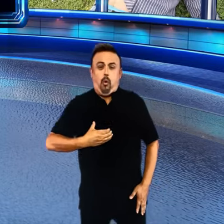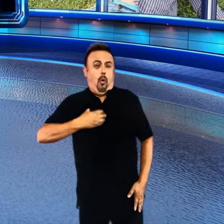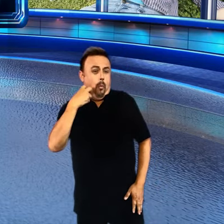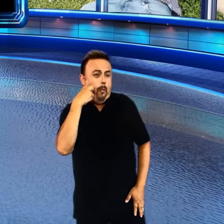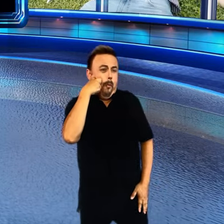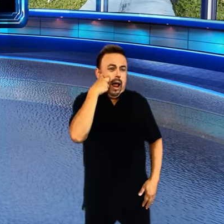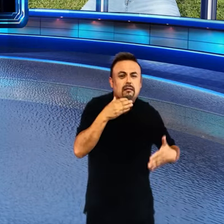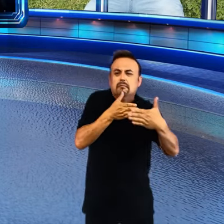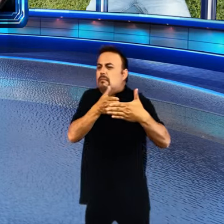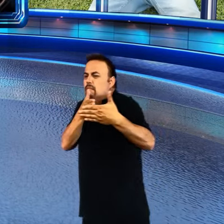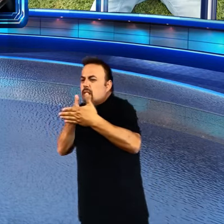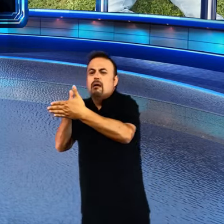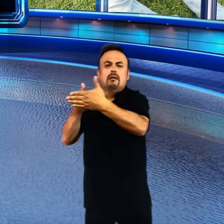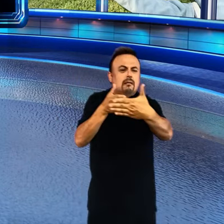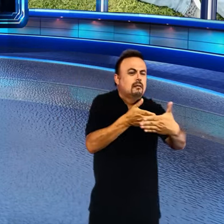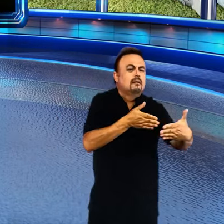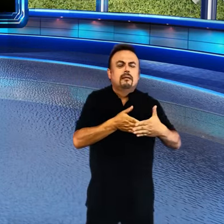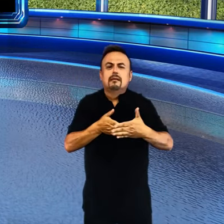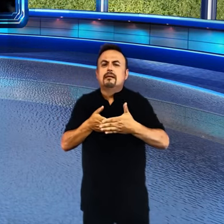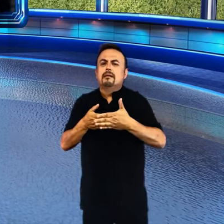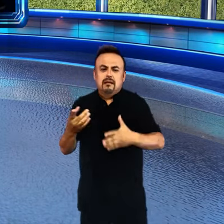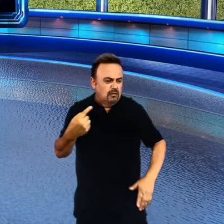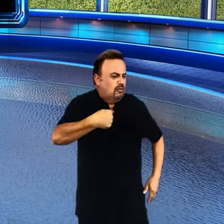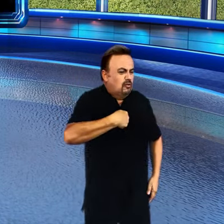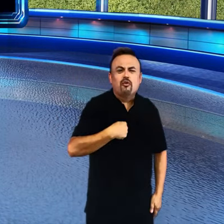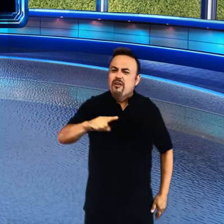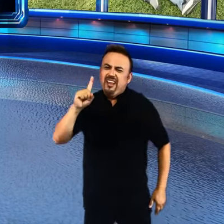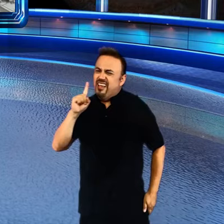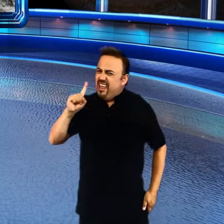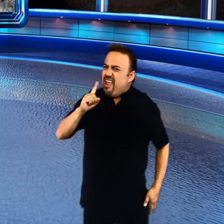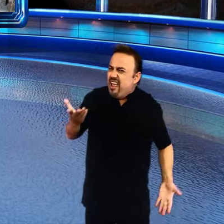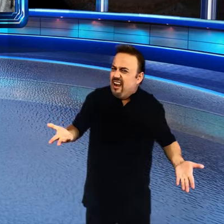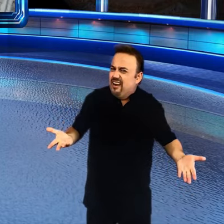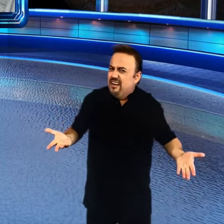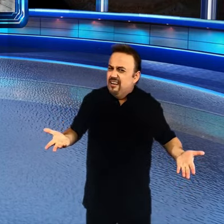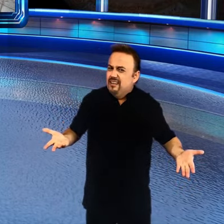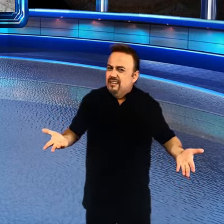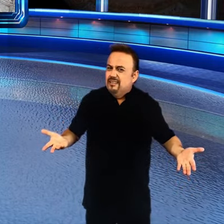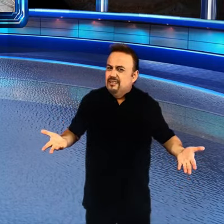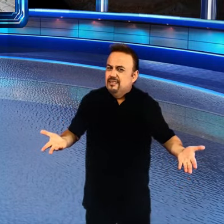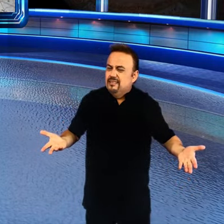Siendo el cuerpo quizás la cárcel en todo esto, ¿quién carajo que soy yo?